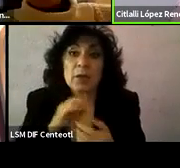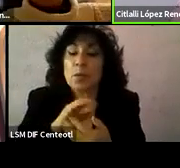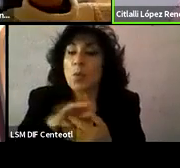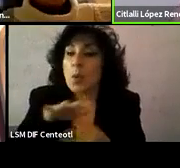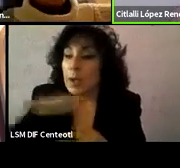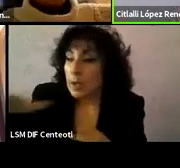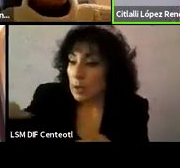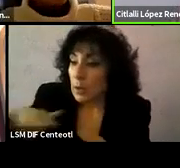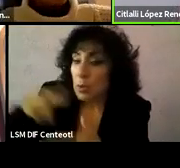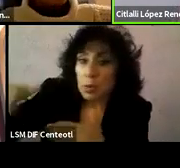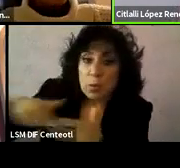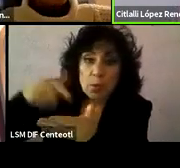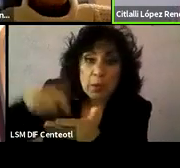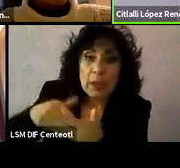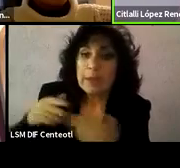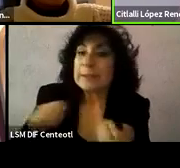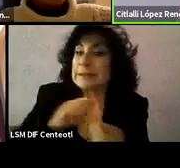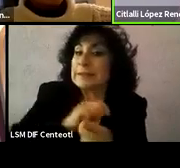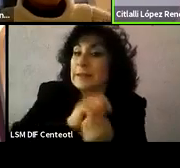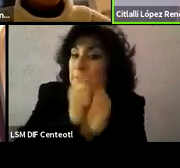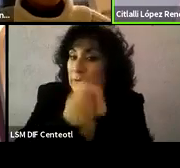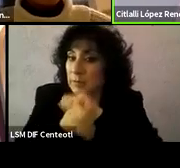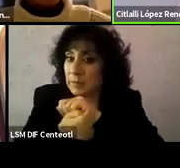para ello, ¿no? Y eso,